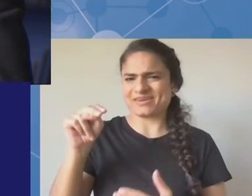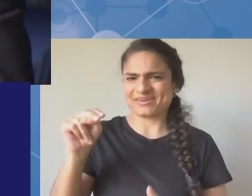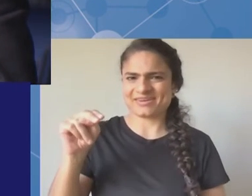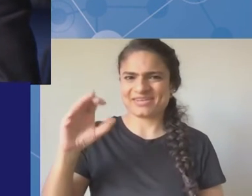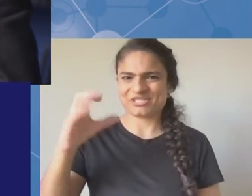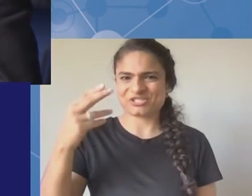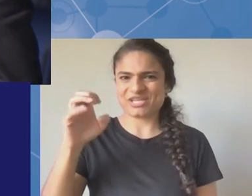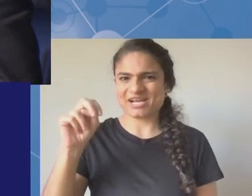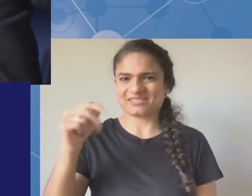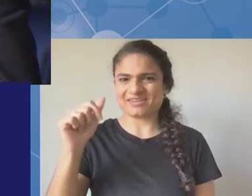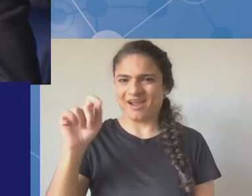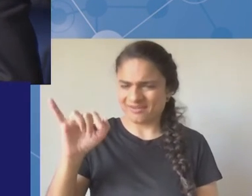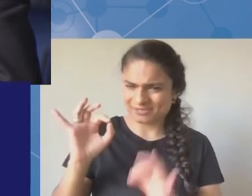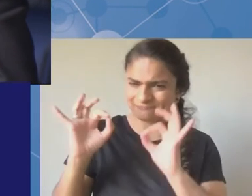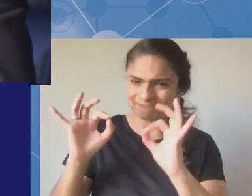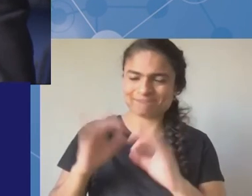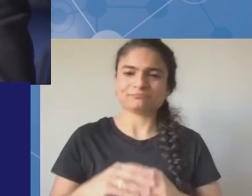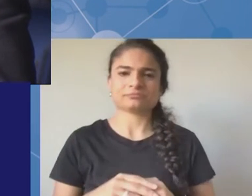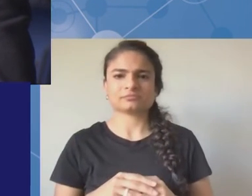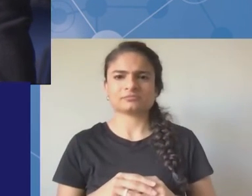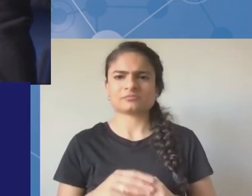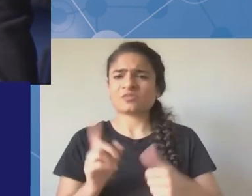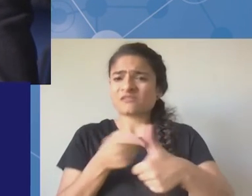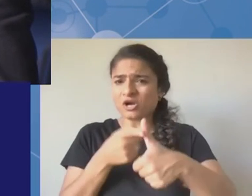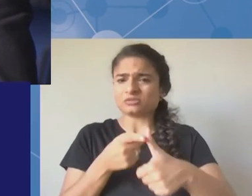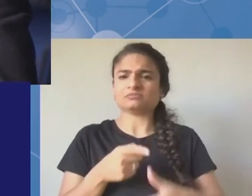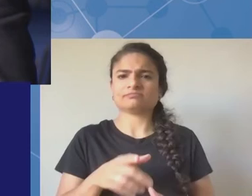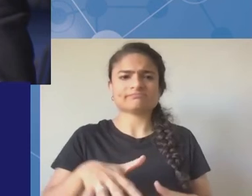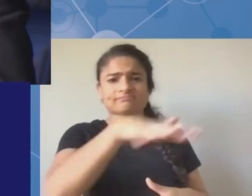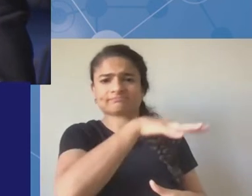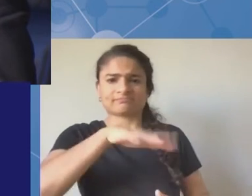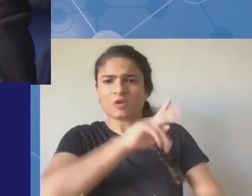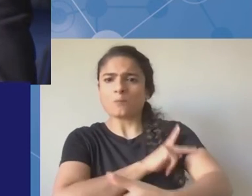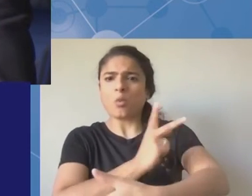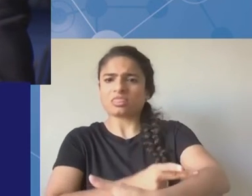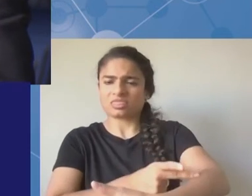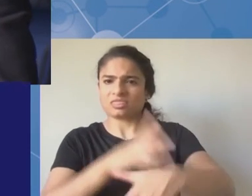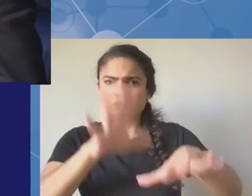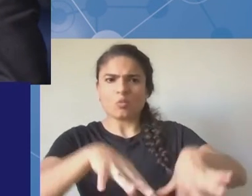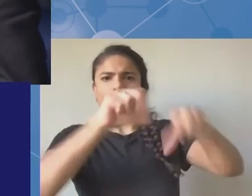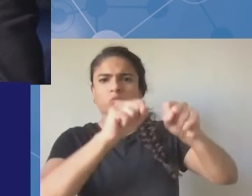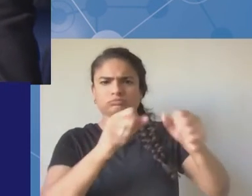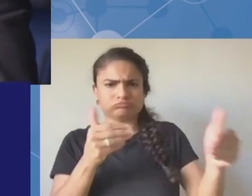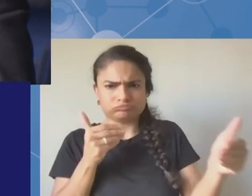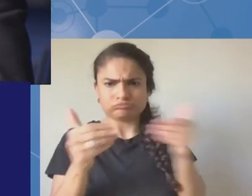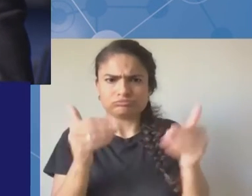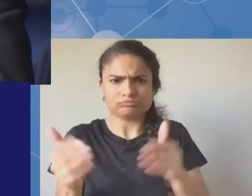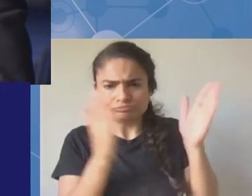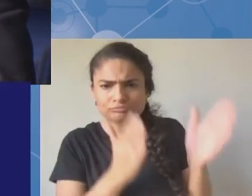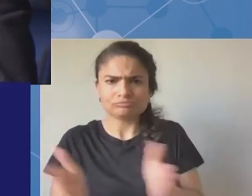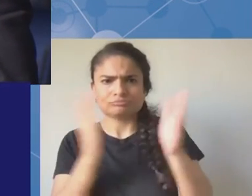El señor Thomas Schneider. También me gustaría agradecer a Polonia